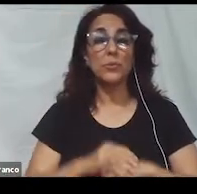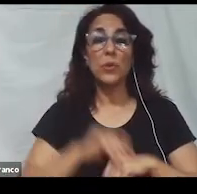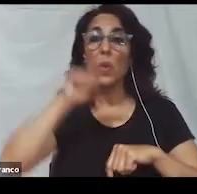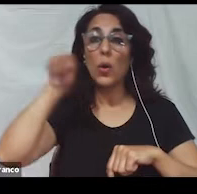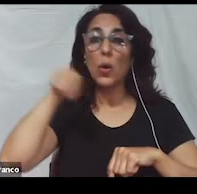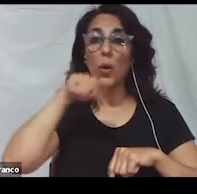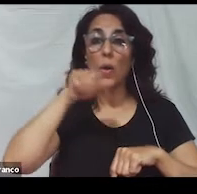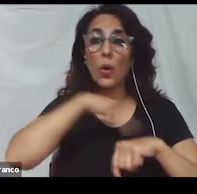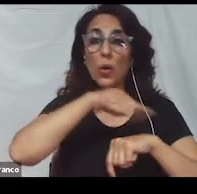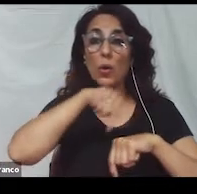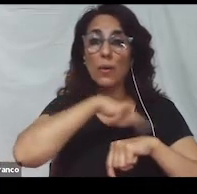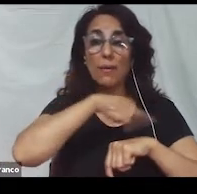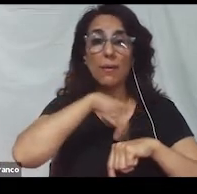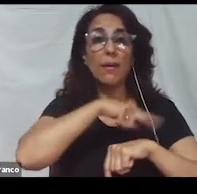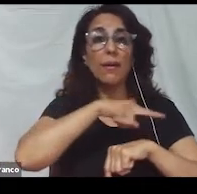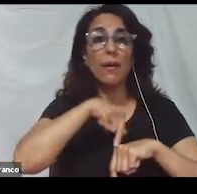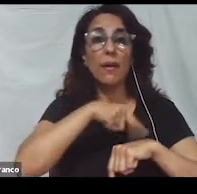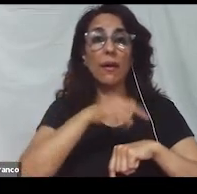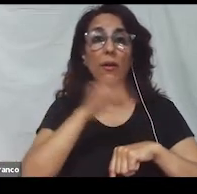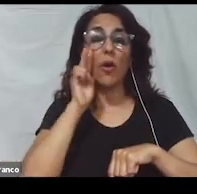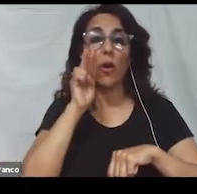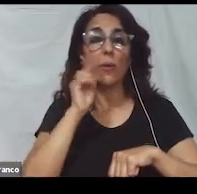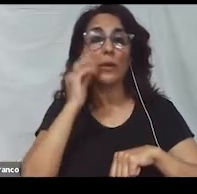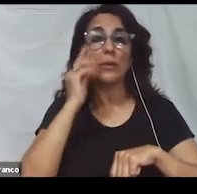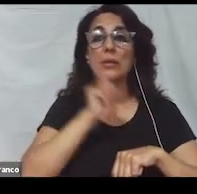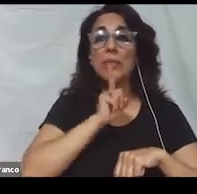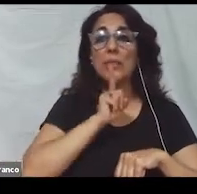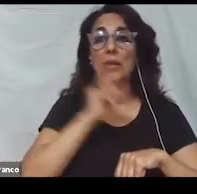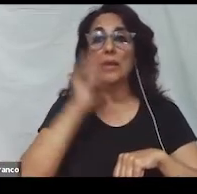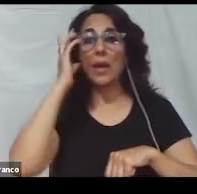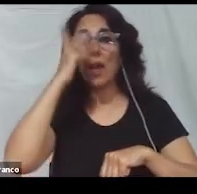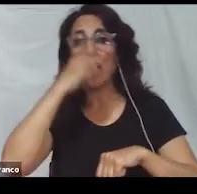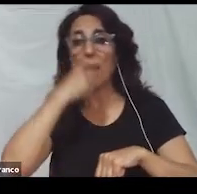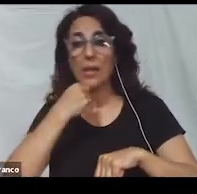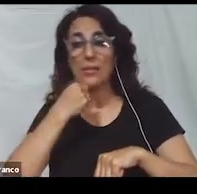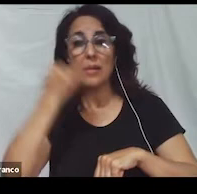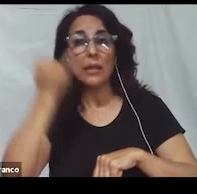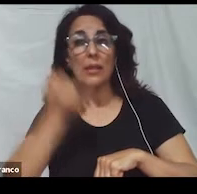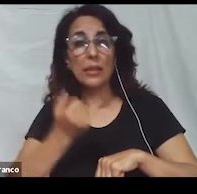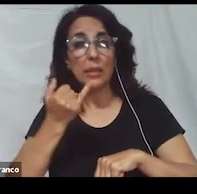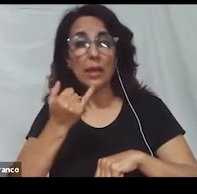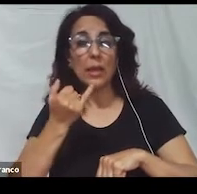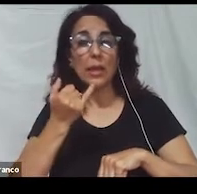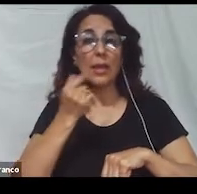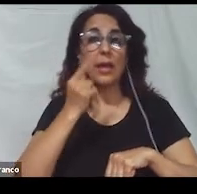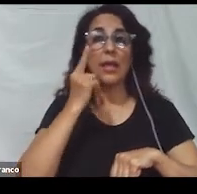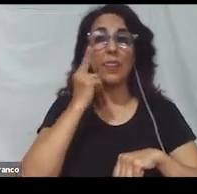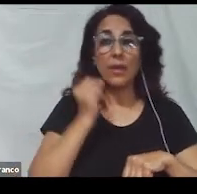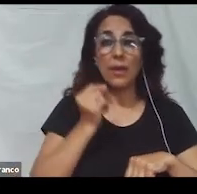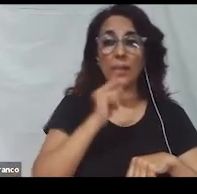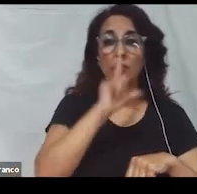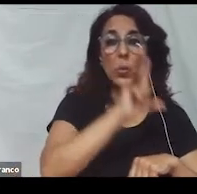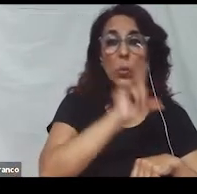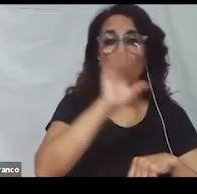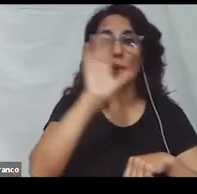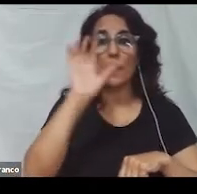el horario, es decir, la cabecera, observen también que tiene la etiqueta TH, tiene el horario y los días de lunes,